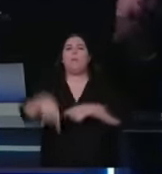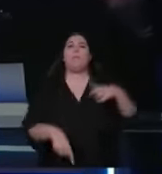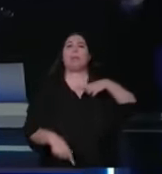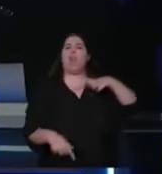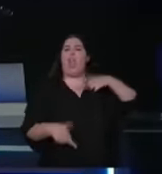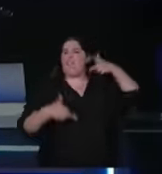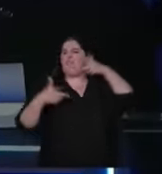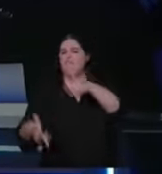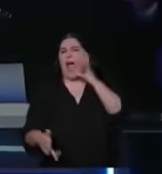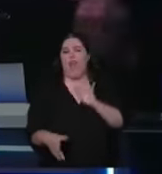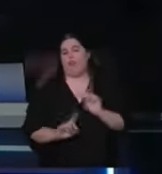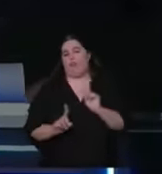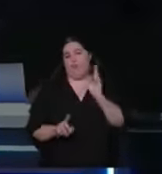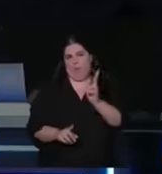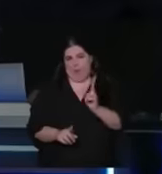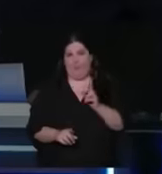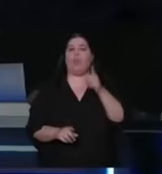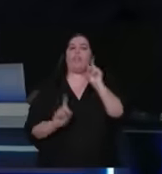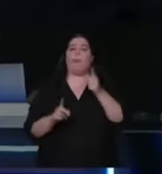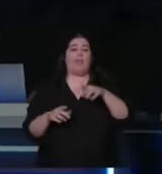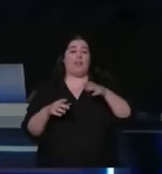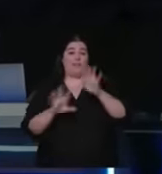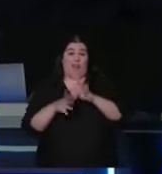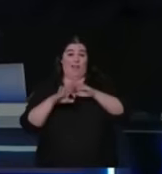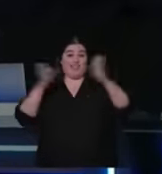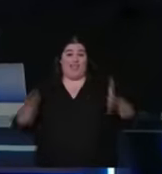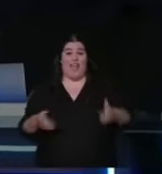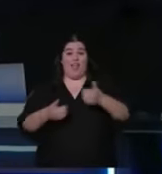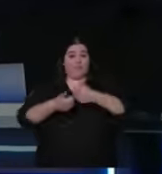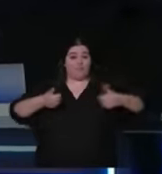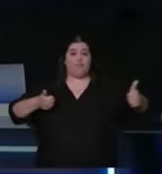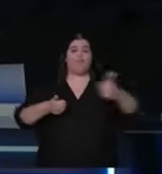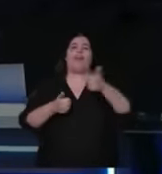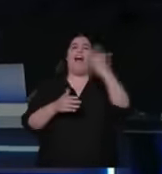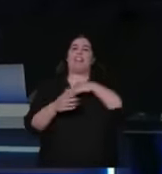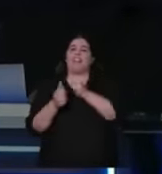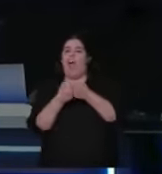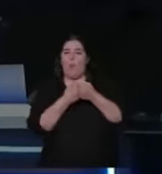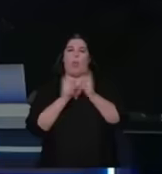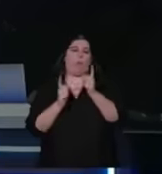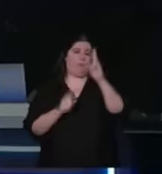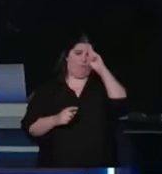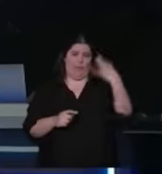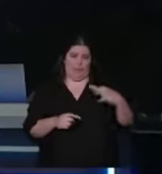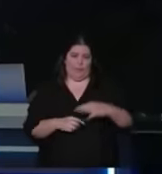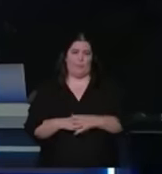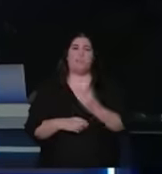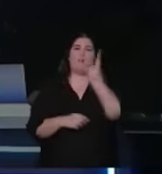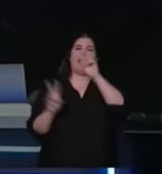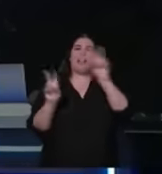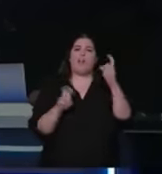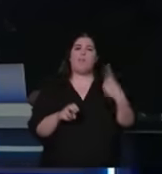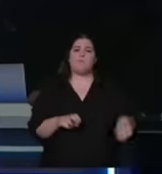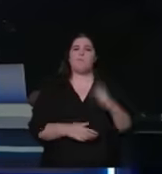y mantener la ubicación diseñada aquí en este escenario, tal cual acordaron entre ustedes. El primer tema de la noche es